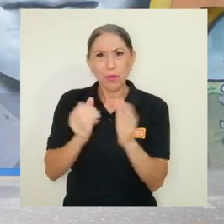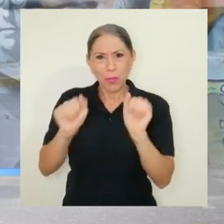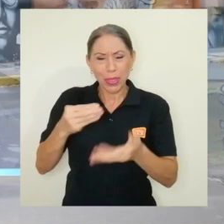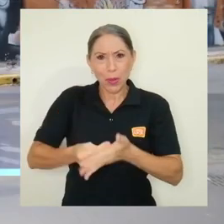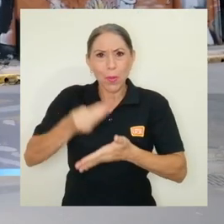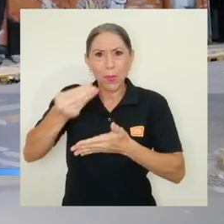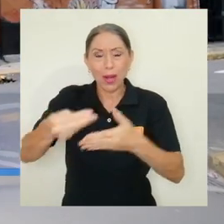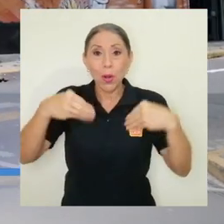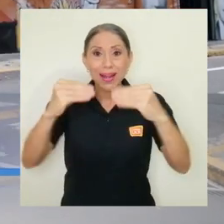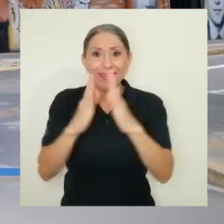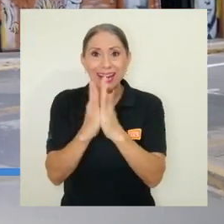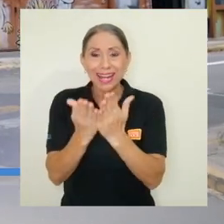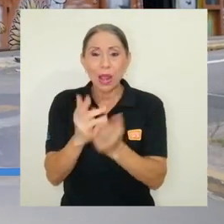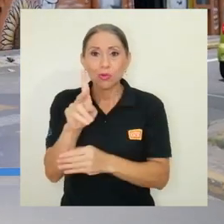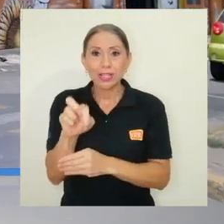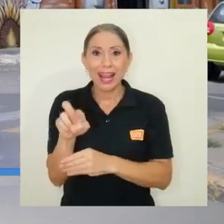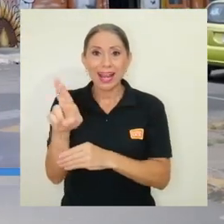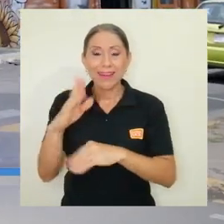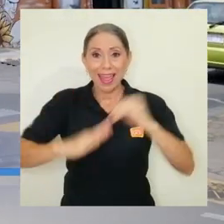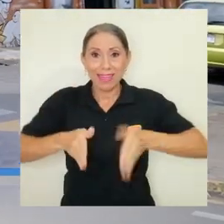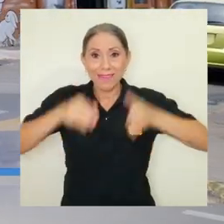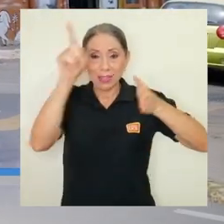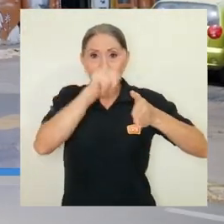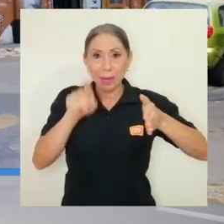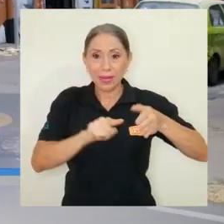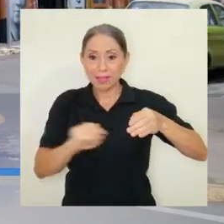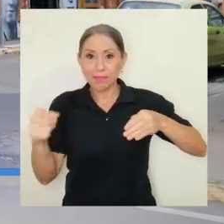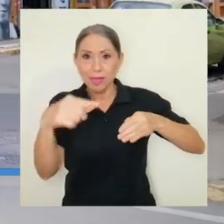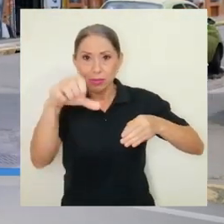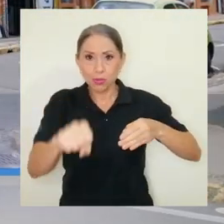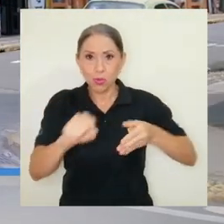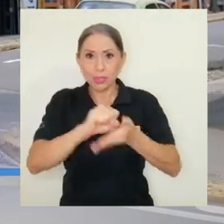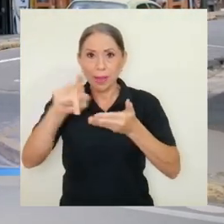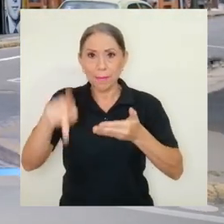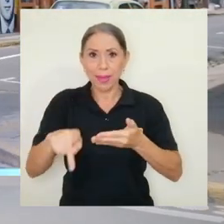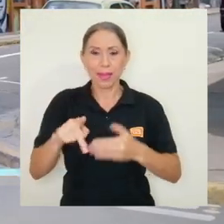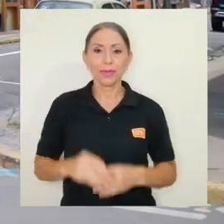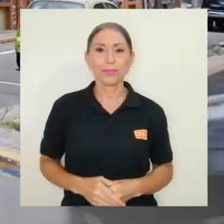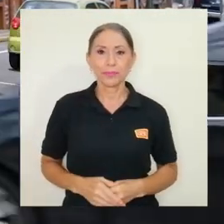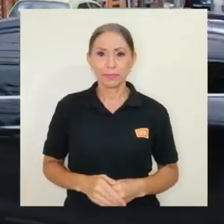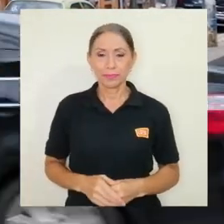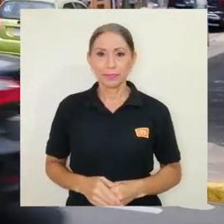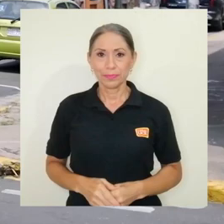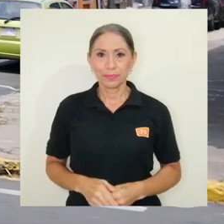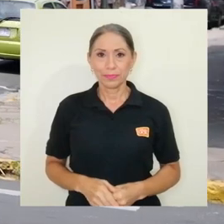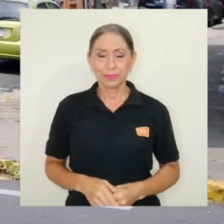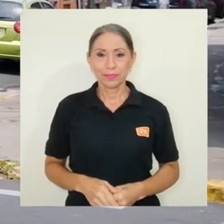UCR, ubicada al costado sur del edificio Saprissa en San Pedro de Montes de Oca.